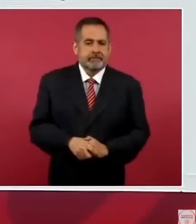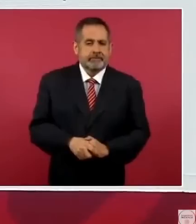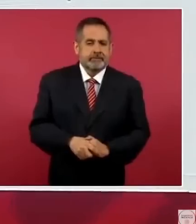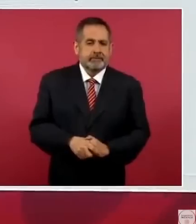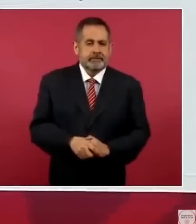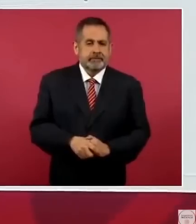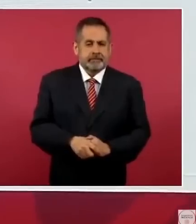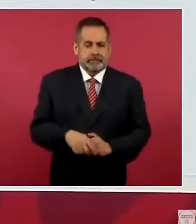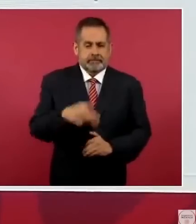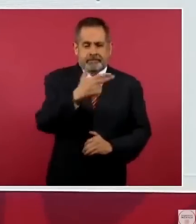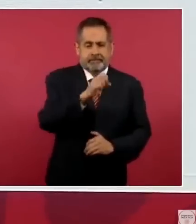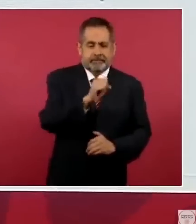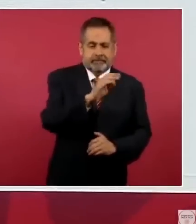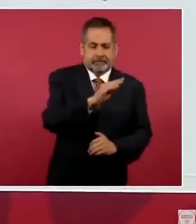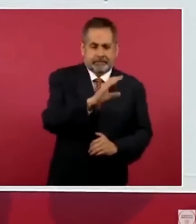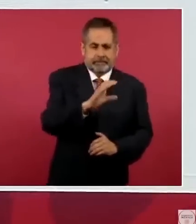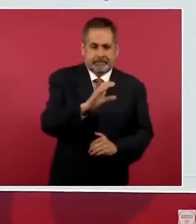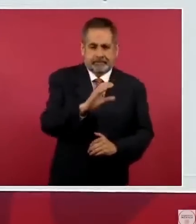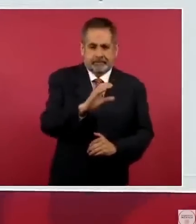HCB,